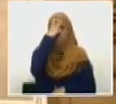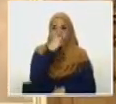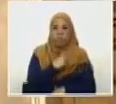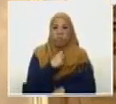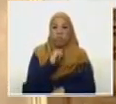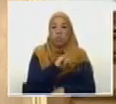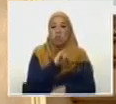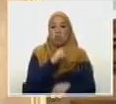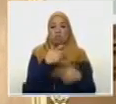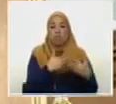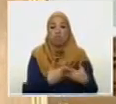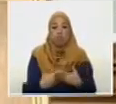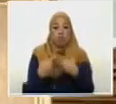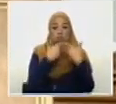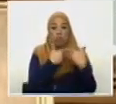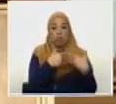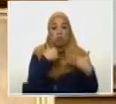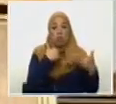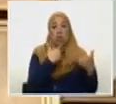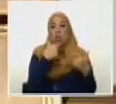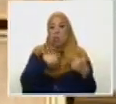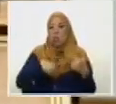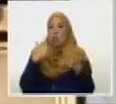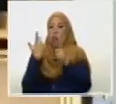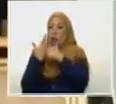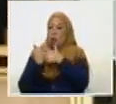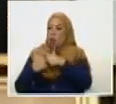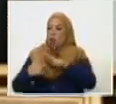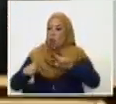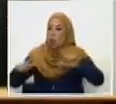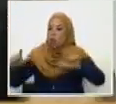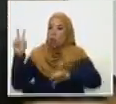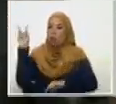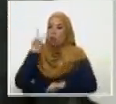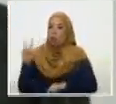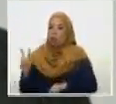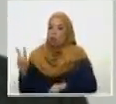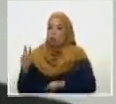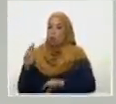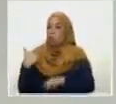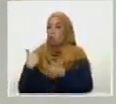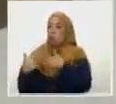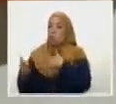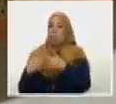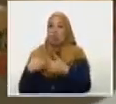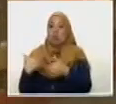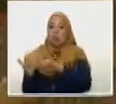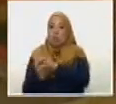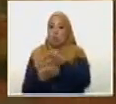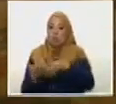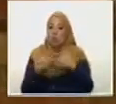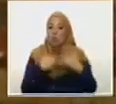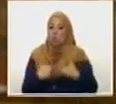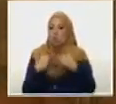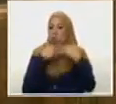en esta tierra libre y soberana, hagan lo que hagan.